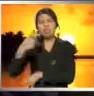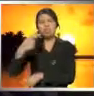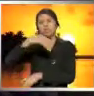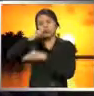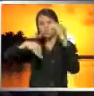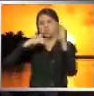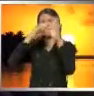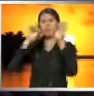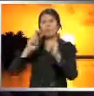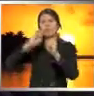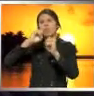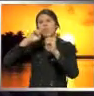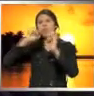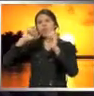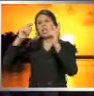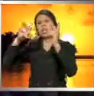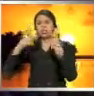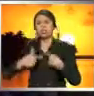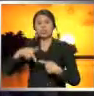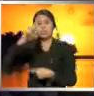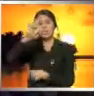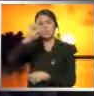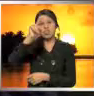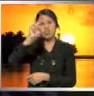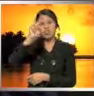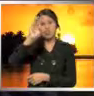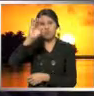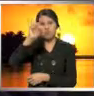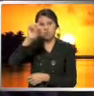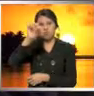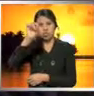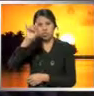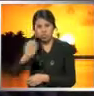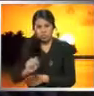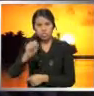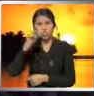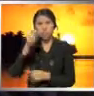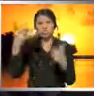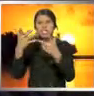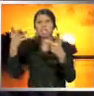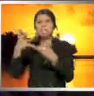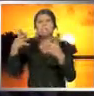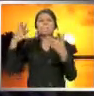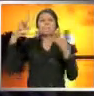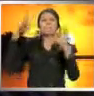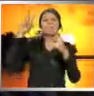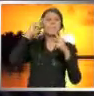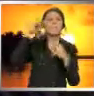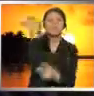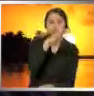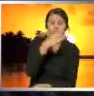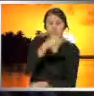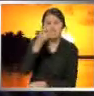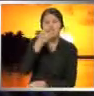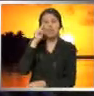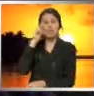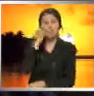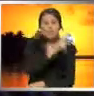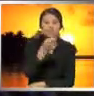la gran mayoría de los pedófilos, y sobre todo los pedófilos seriales, los que hacen pornografía infantil, los clientes que van a